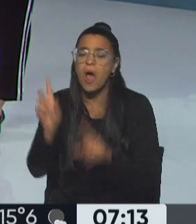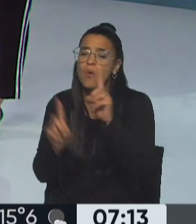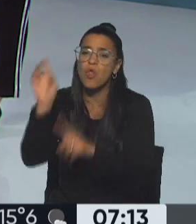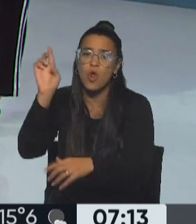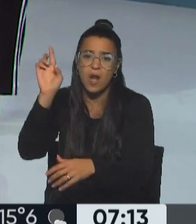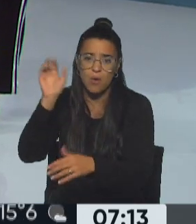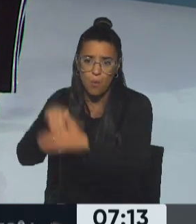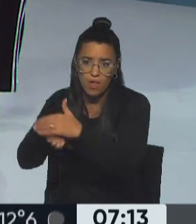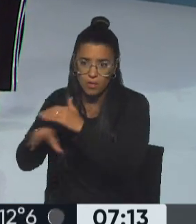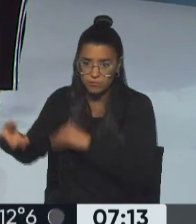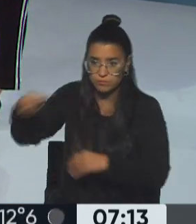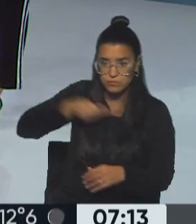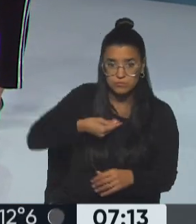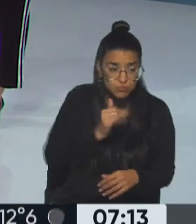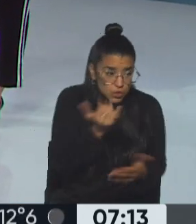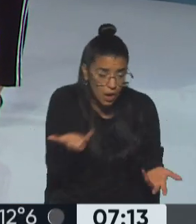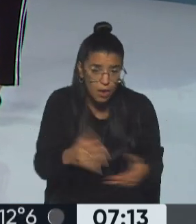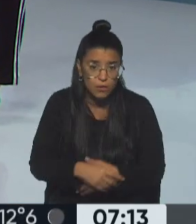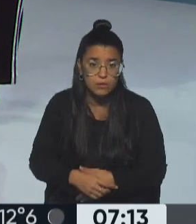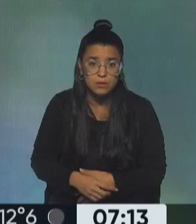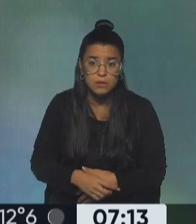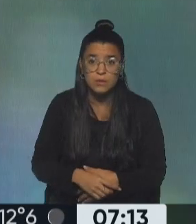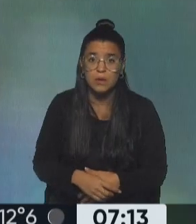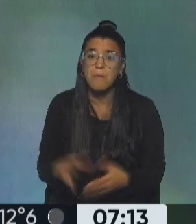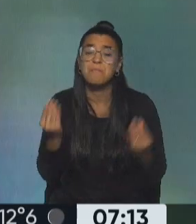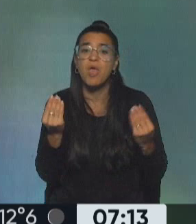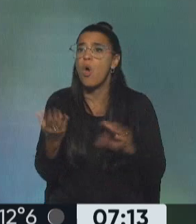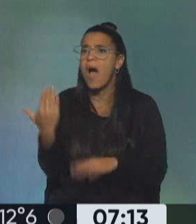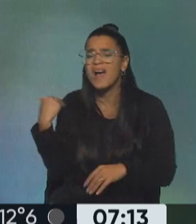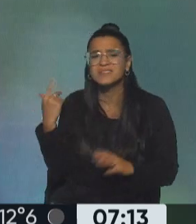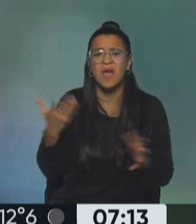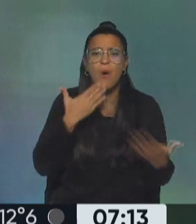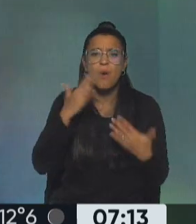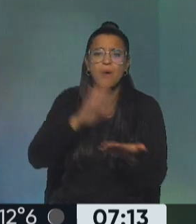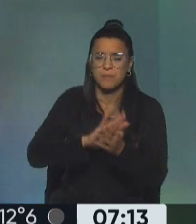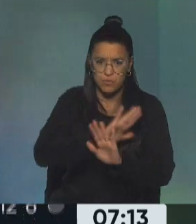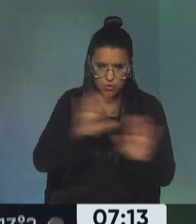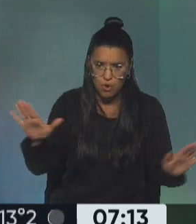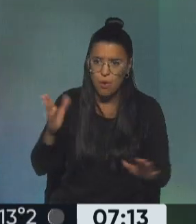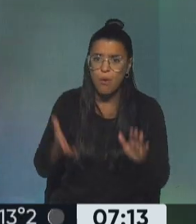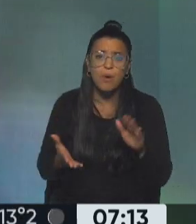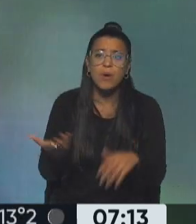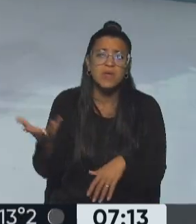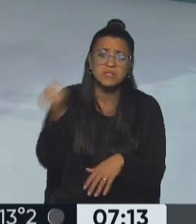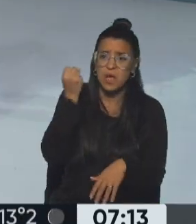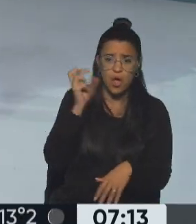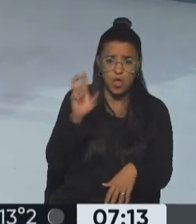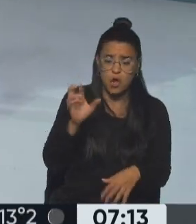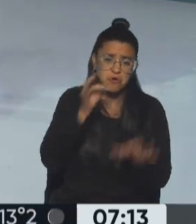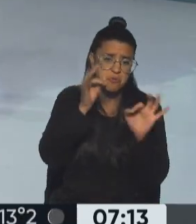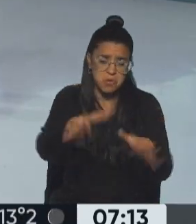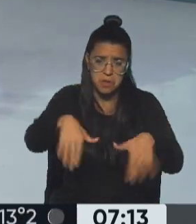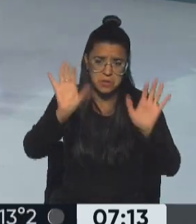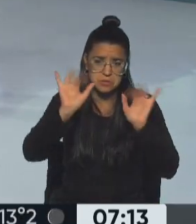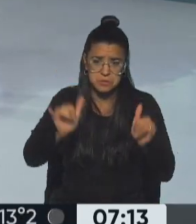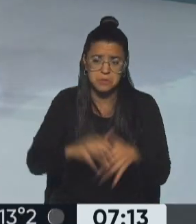dólares guardados te los dan Sí claro a sacar ese miedo eh Porque ayer se hablaba de que la gente no eso no existe no hay